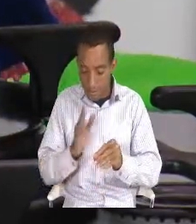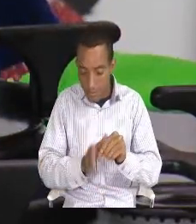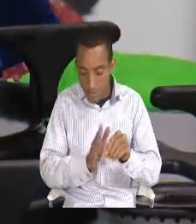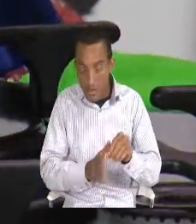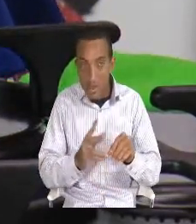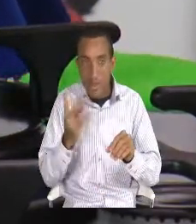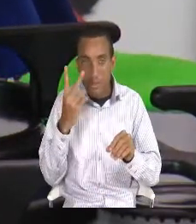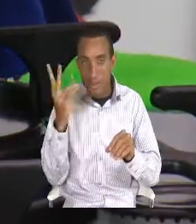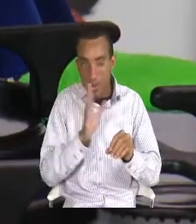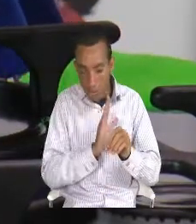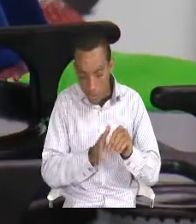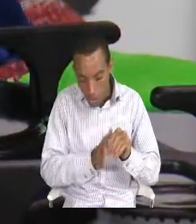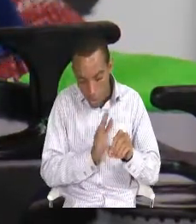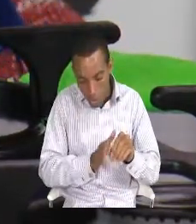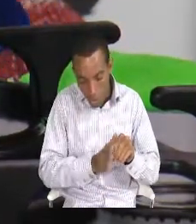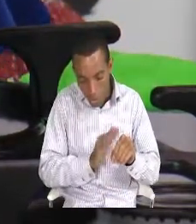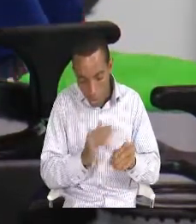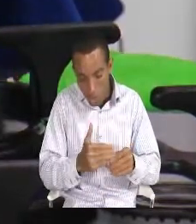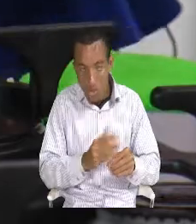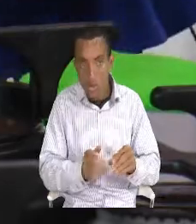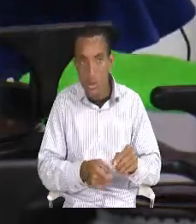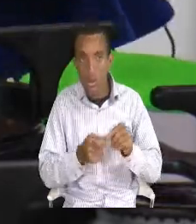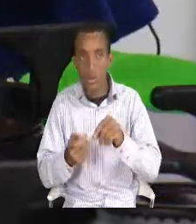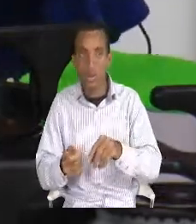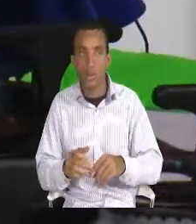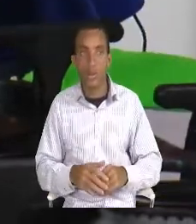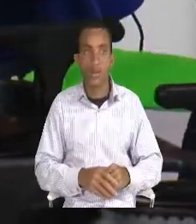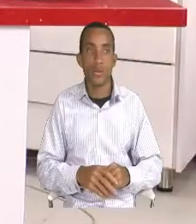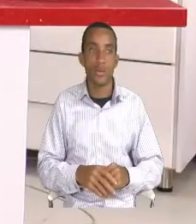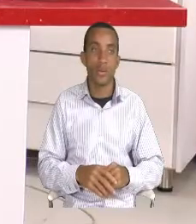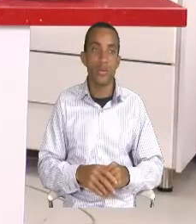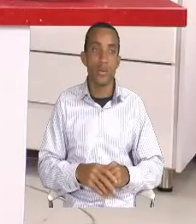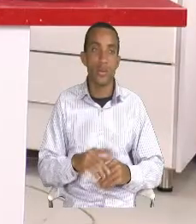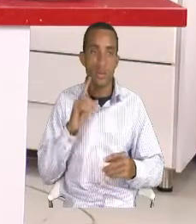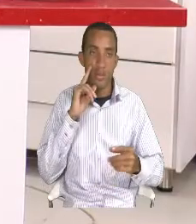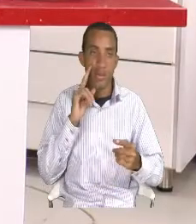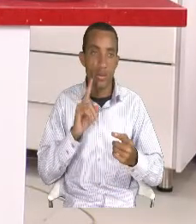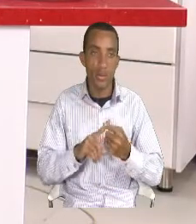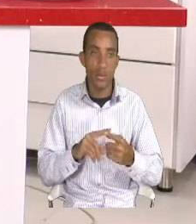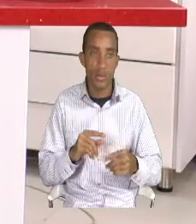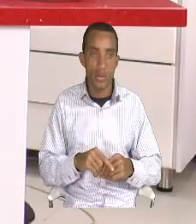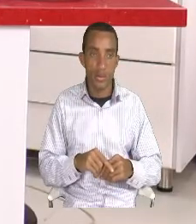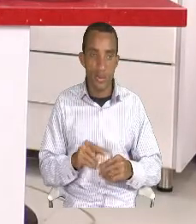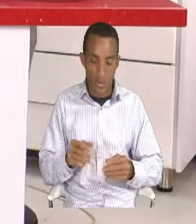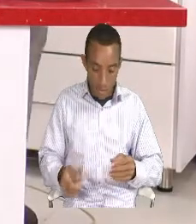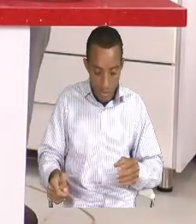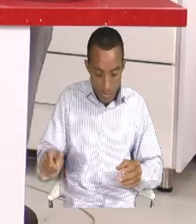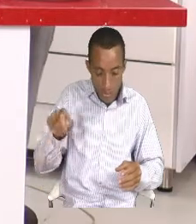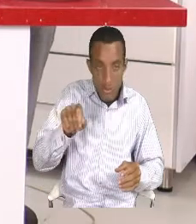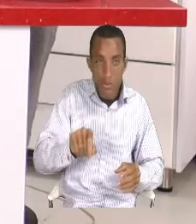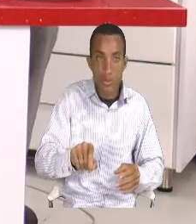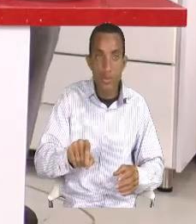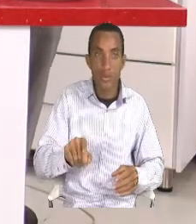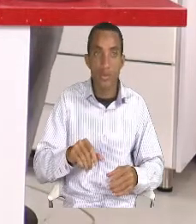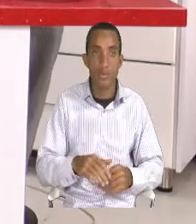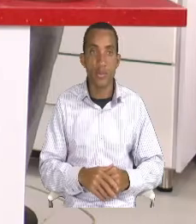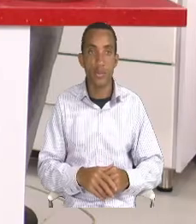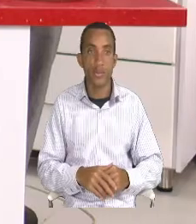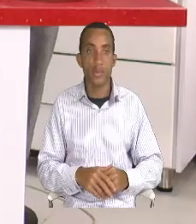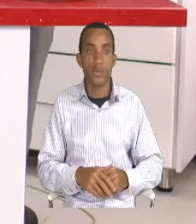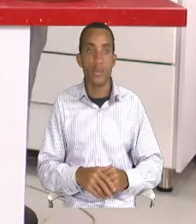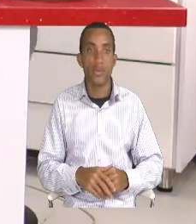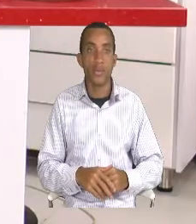emplatar. Okay. Este es el toque final. ¿Cuál es la idea? Bañamos un poquito de salsa los dos platos con la pasta.